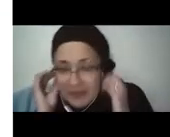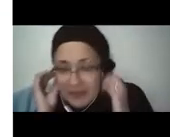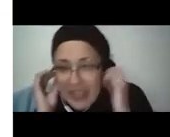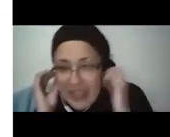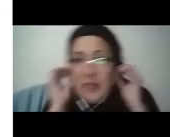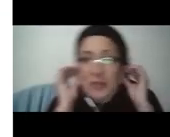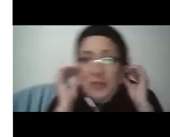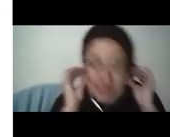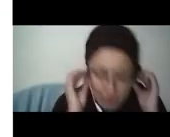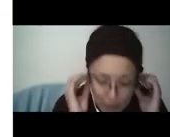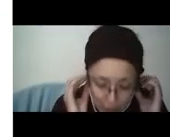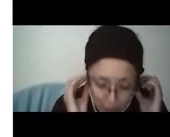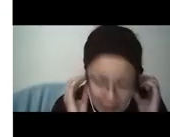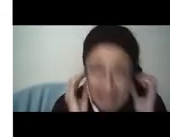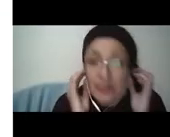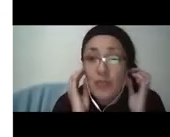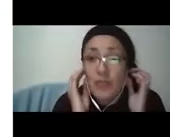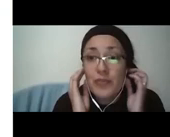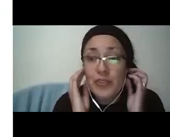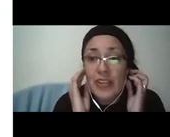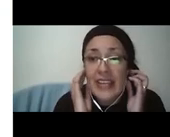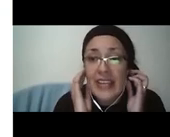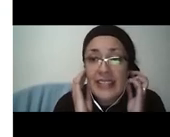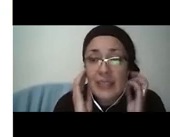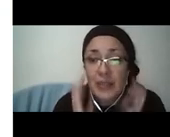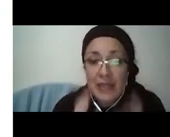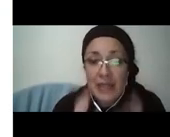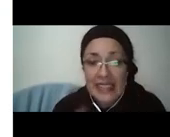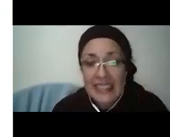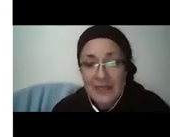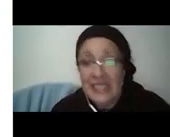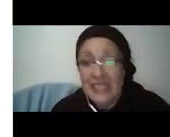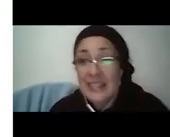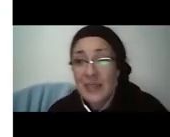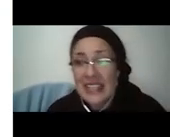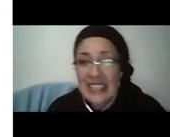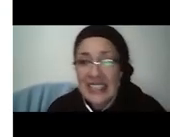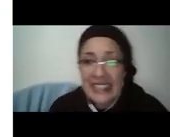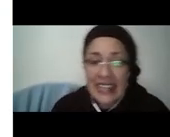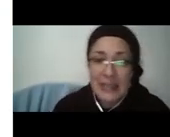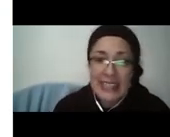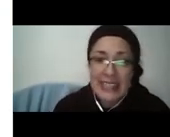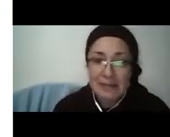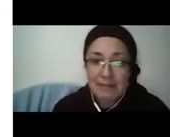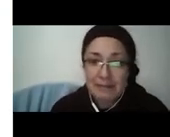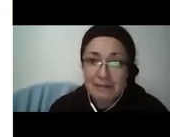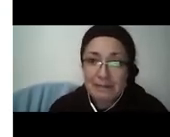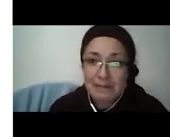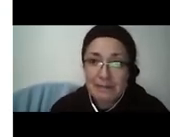Bien, ahí pudimos un poco conocer cómo funciona este tipo de plantas. Si pasamos a la siguiente lámina.